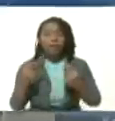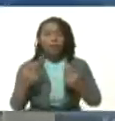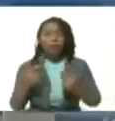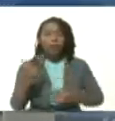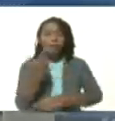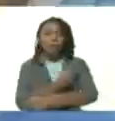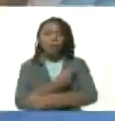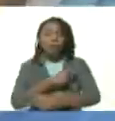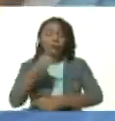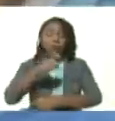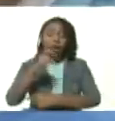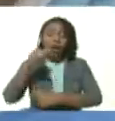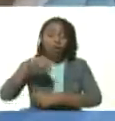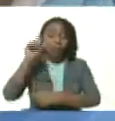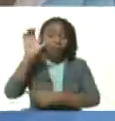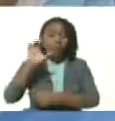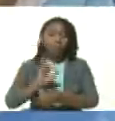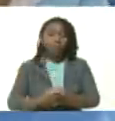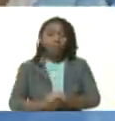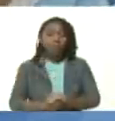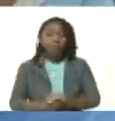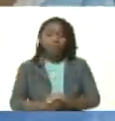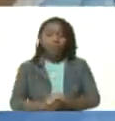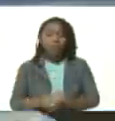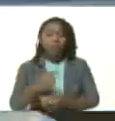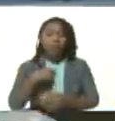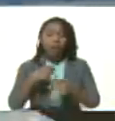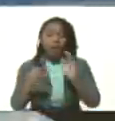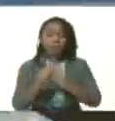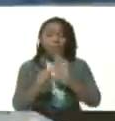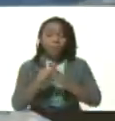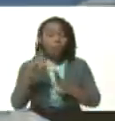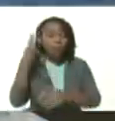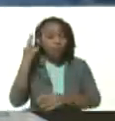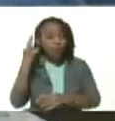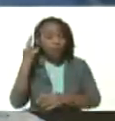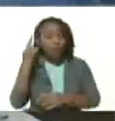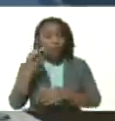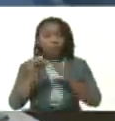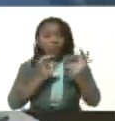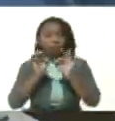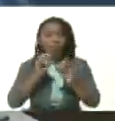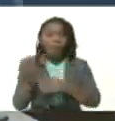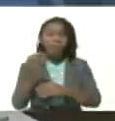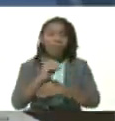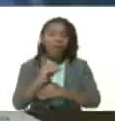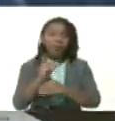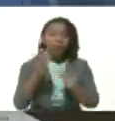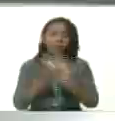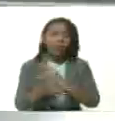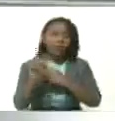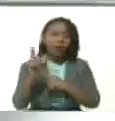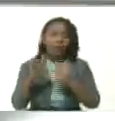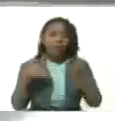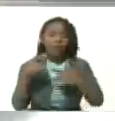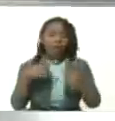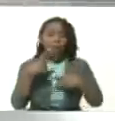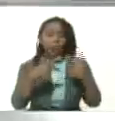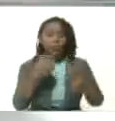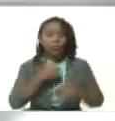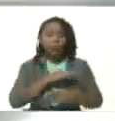inyectables, que es muy necesaria para el país. Les voy a dar la palabra a la doctora Ilse Bustos para que nos comente un poco más acerca de la actividad productiva